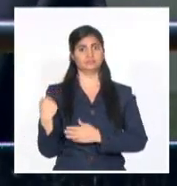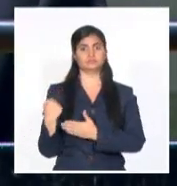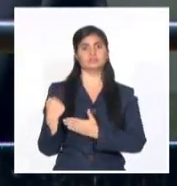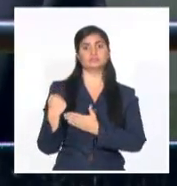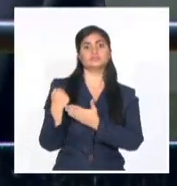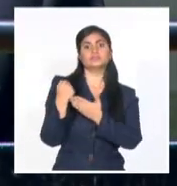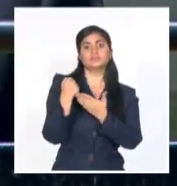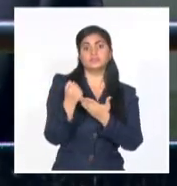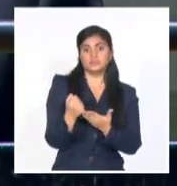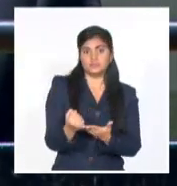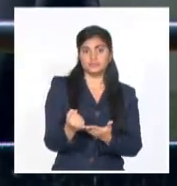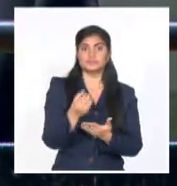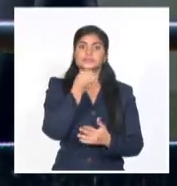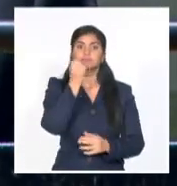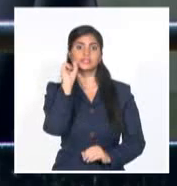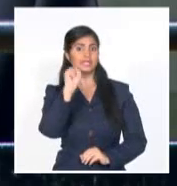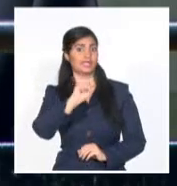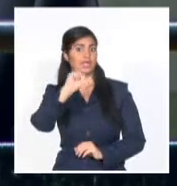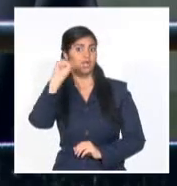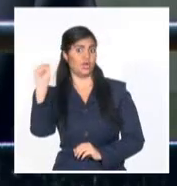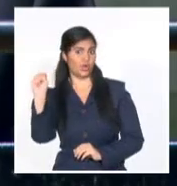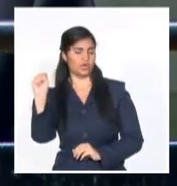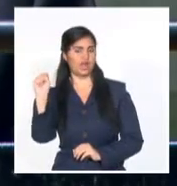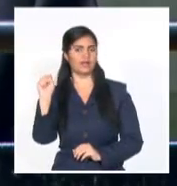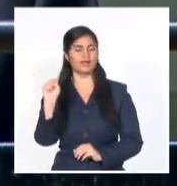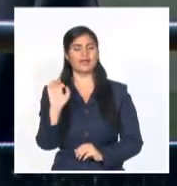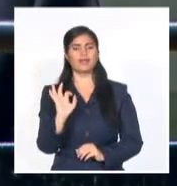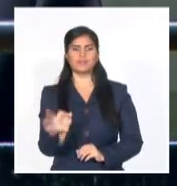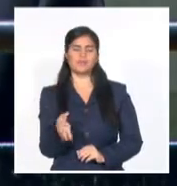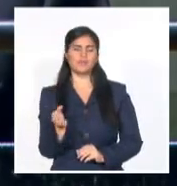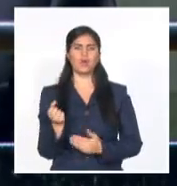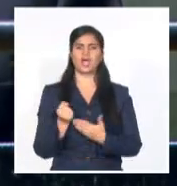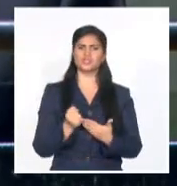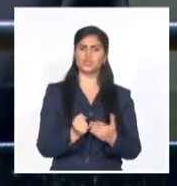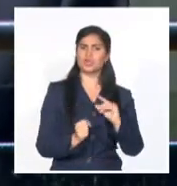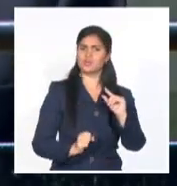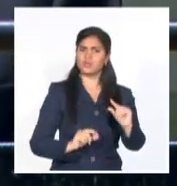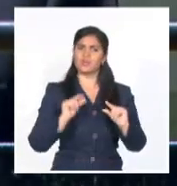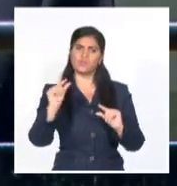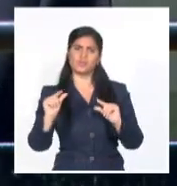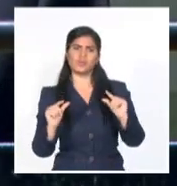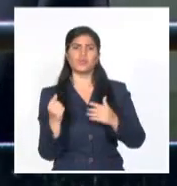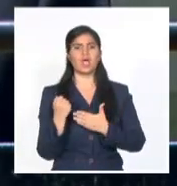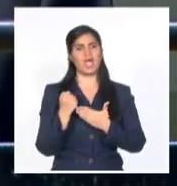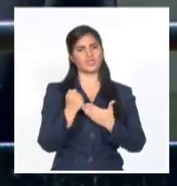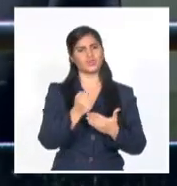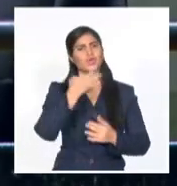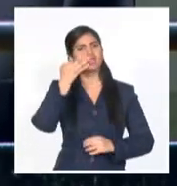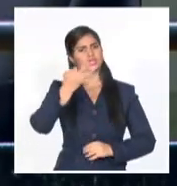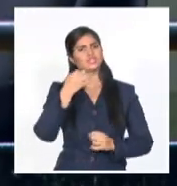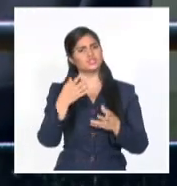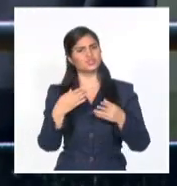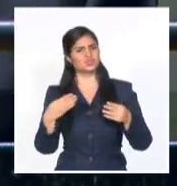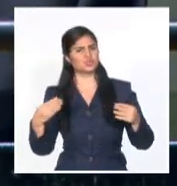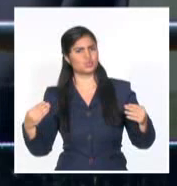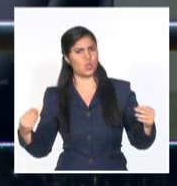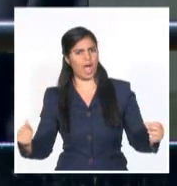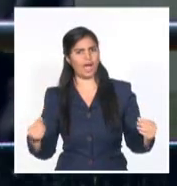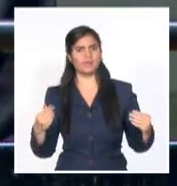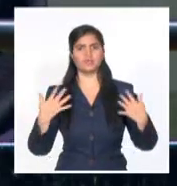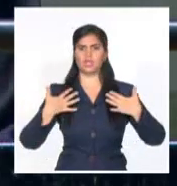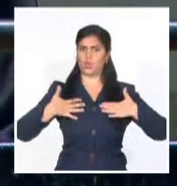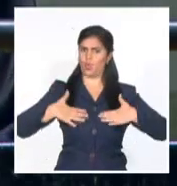permitido lograr la mayor funcionalidad posible, motora, intelectual,